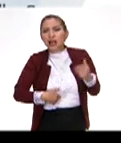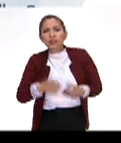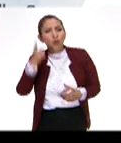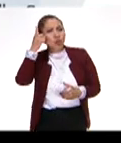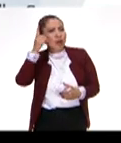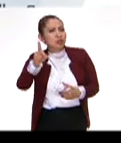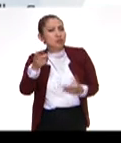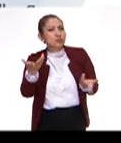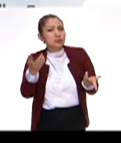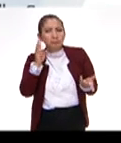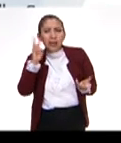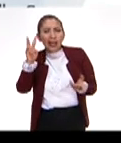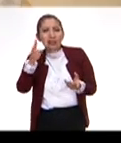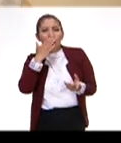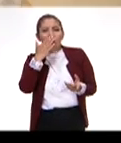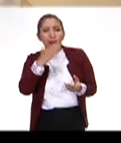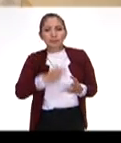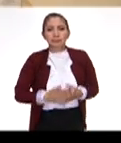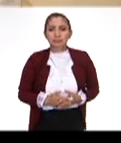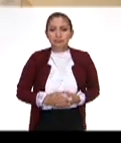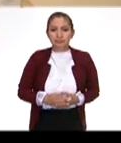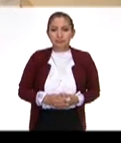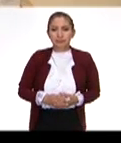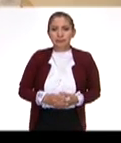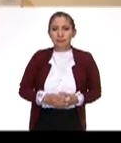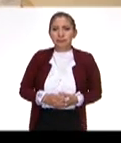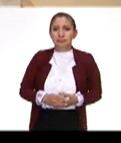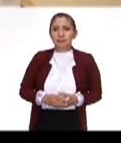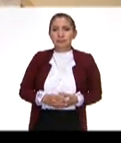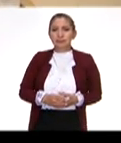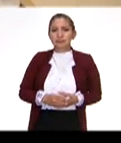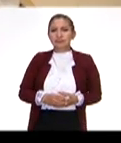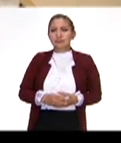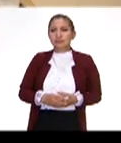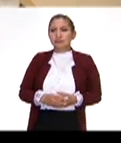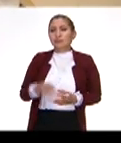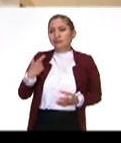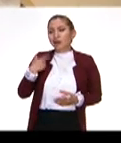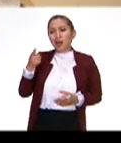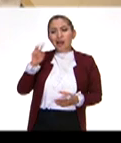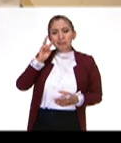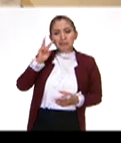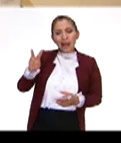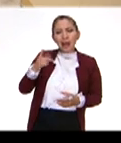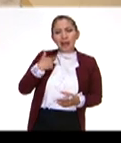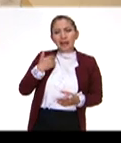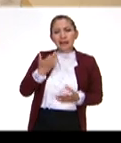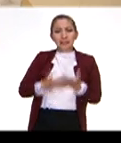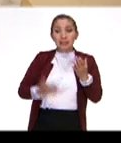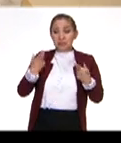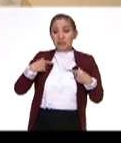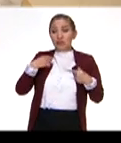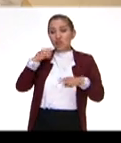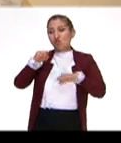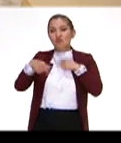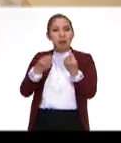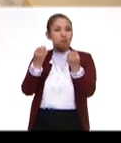empresarios teatrales en Sonora? Pues sí, lo que mayormente adolecen es la falta de